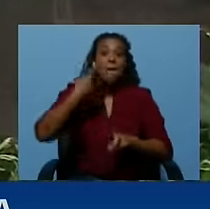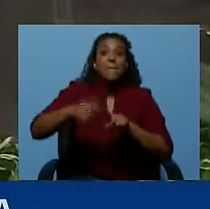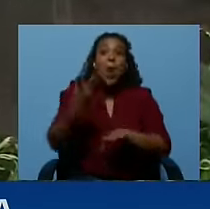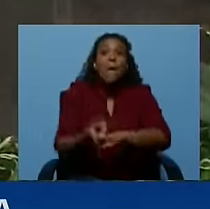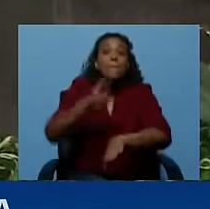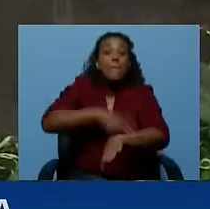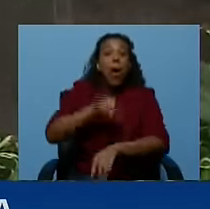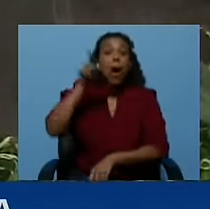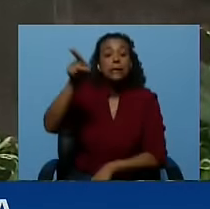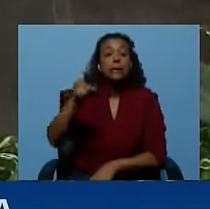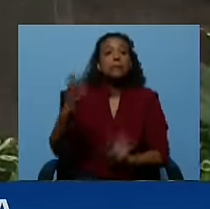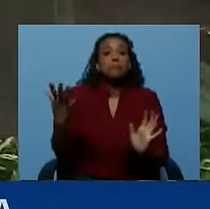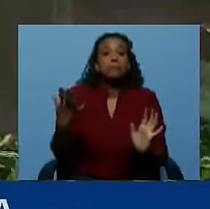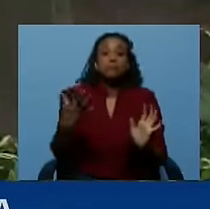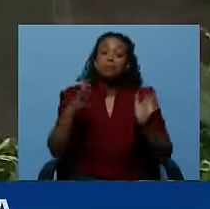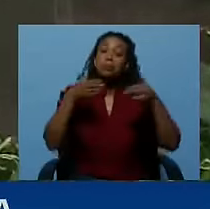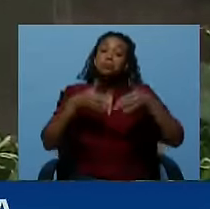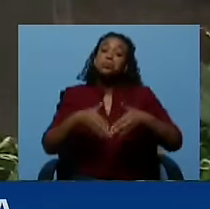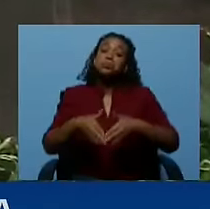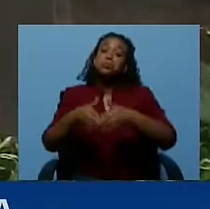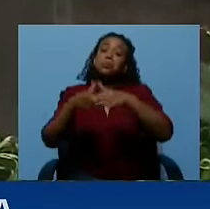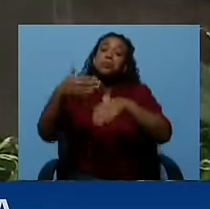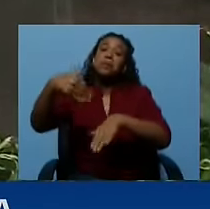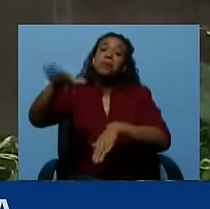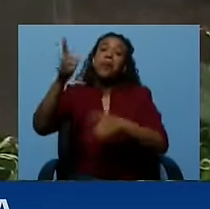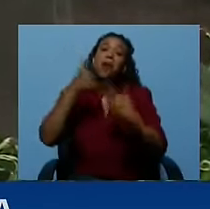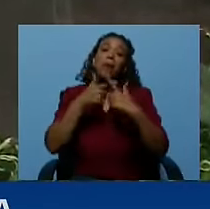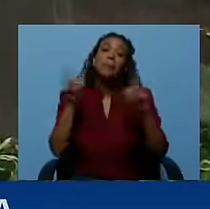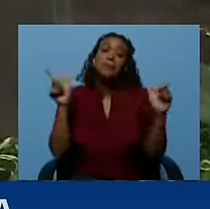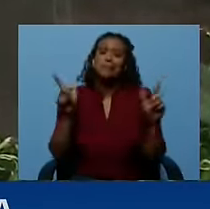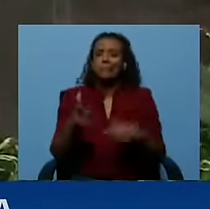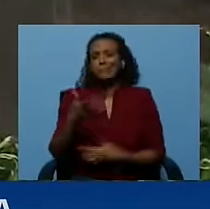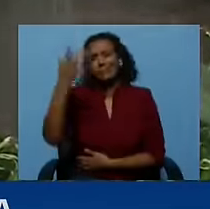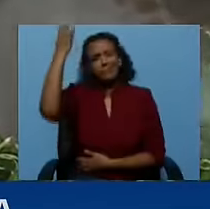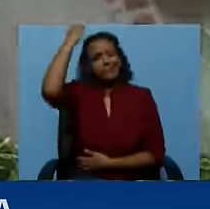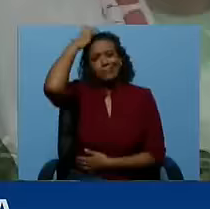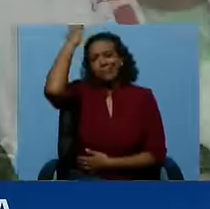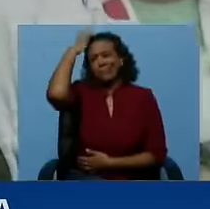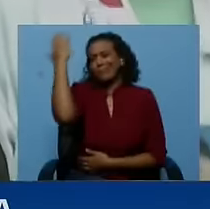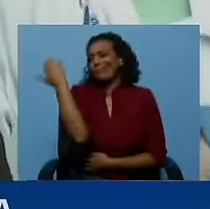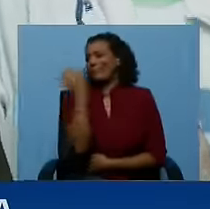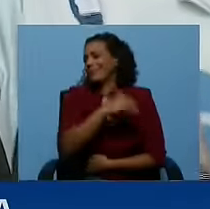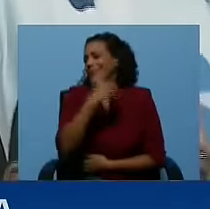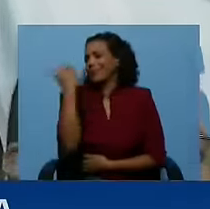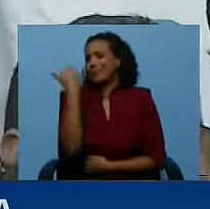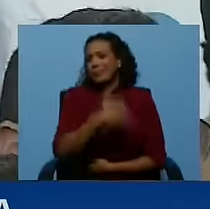Y a su barco lo llamó Libertad.